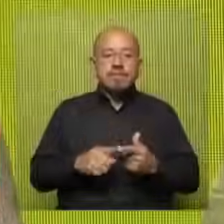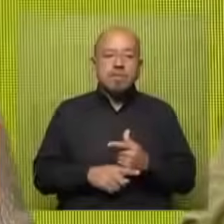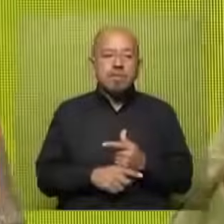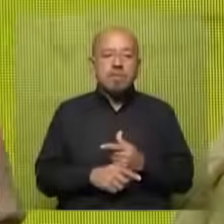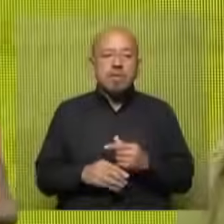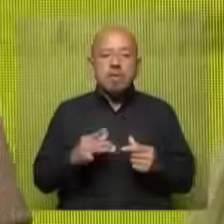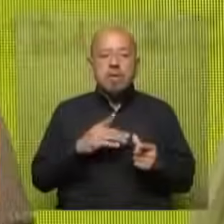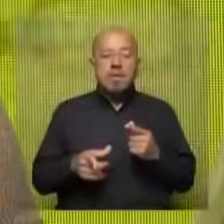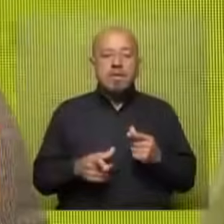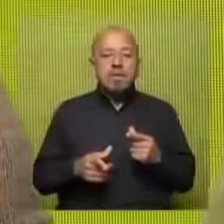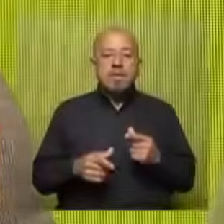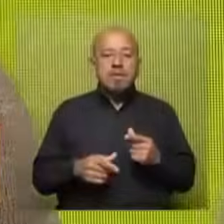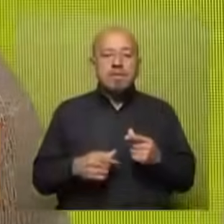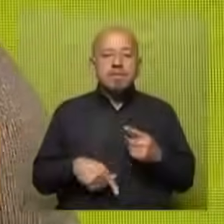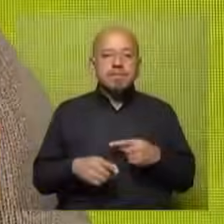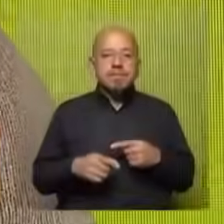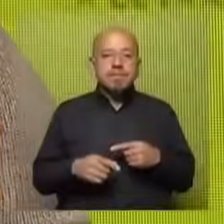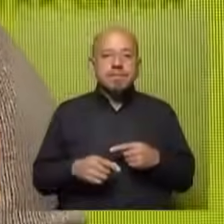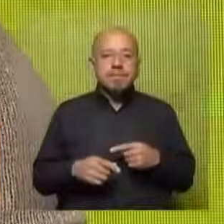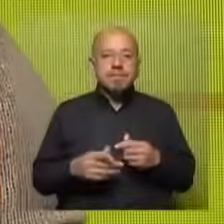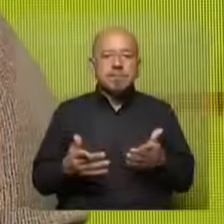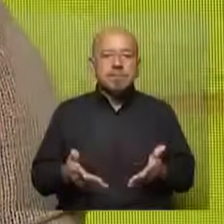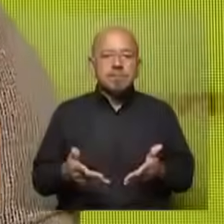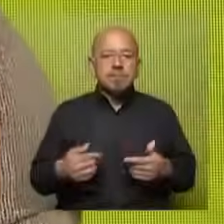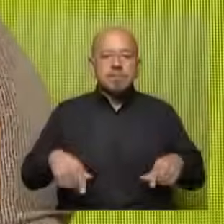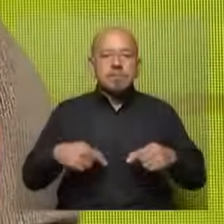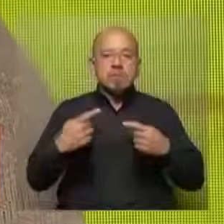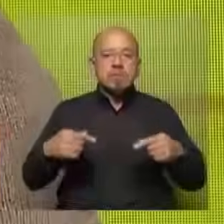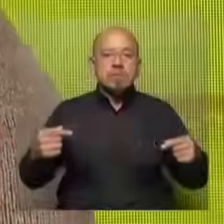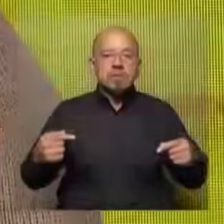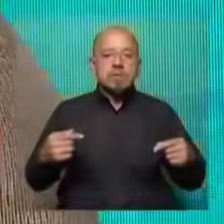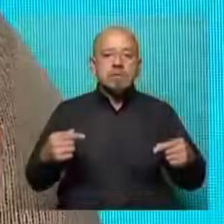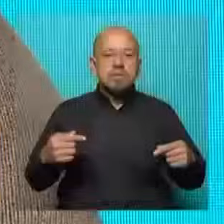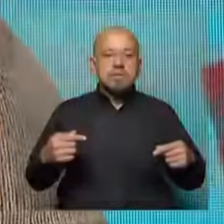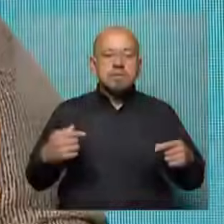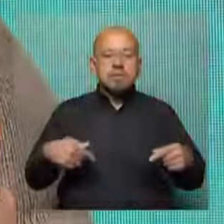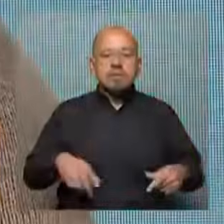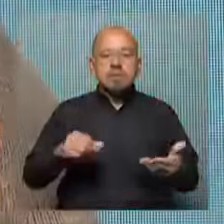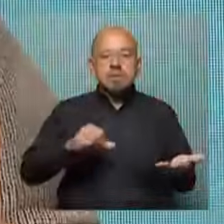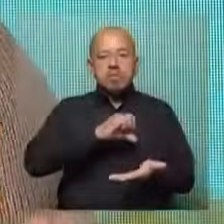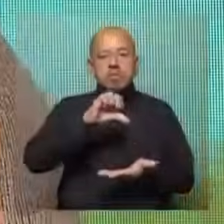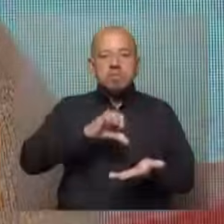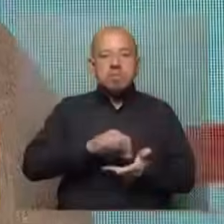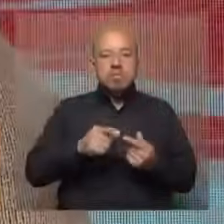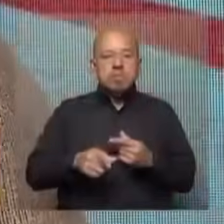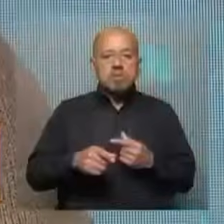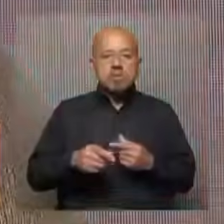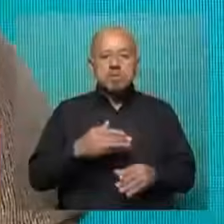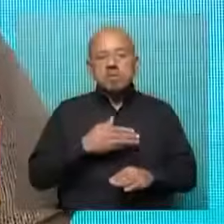Los avances que tienen que ver en la letra y lo que tiene que ver en las cosas se dan en la urbe, ¿no? Cuando salís de